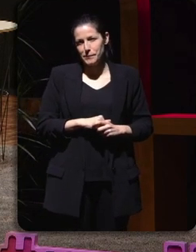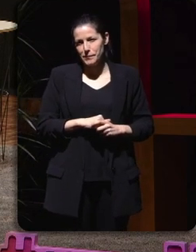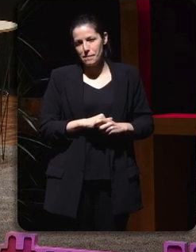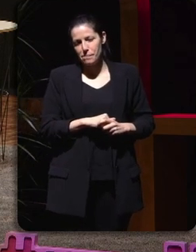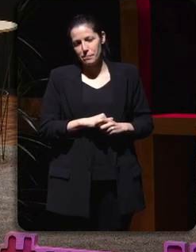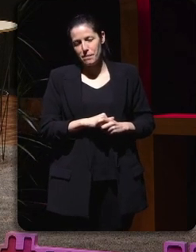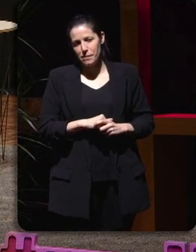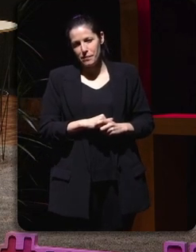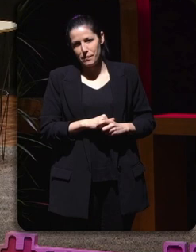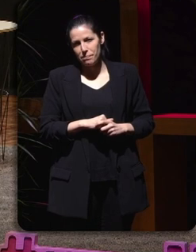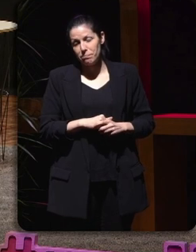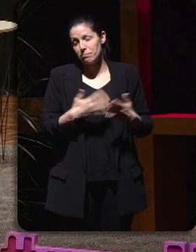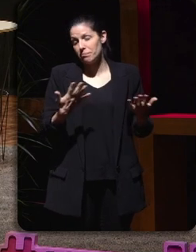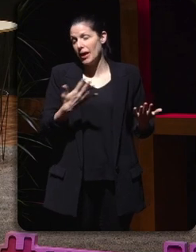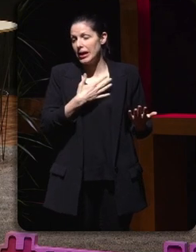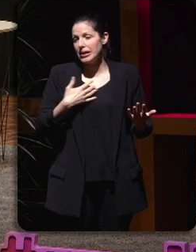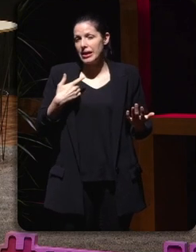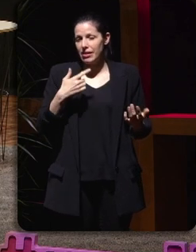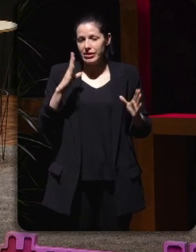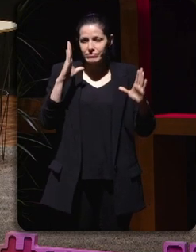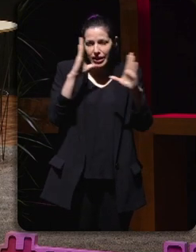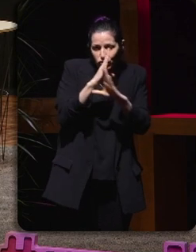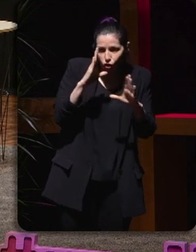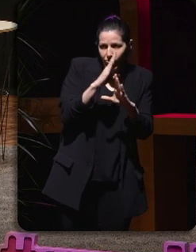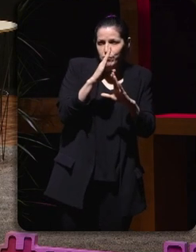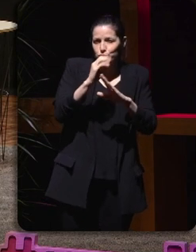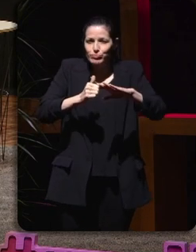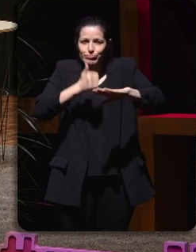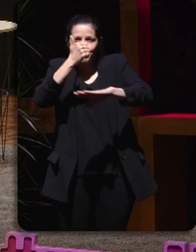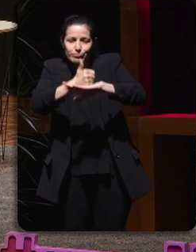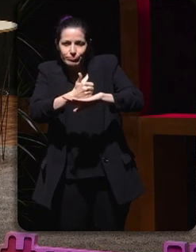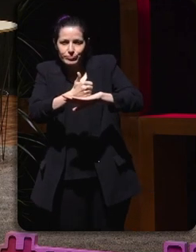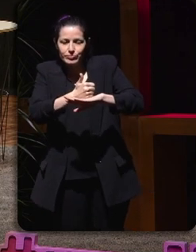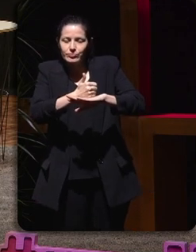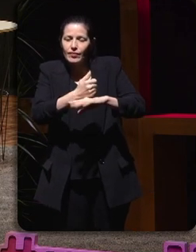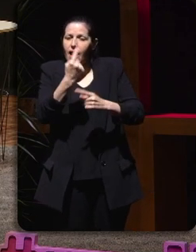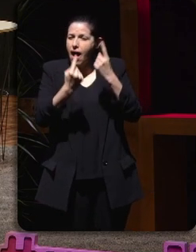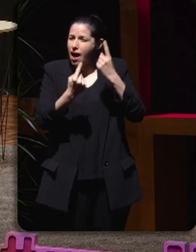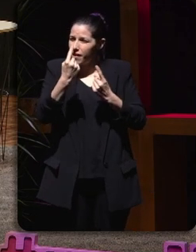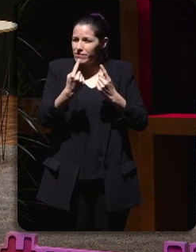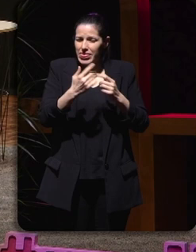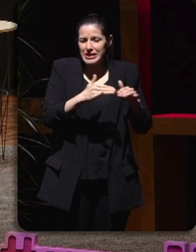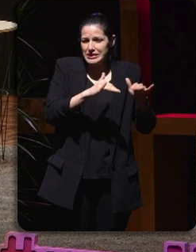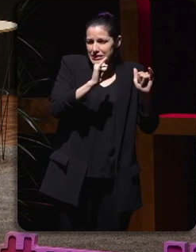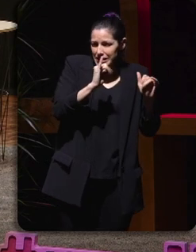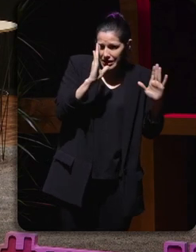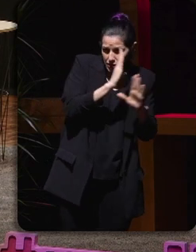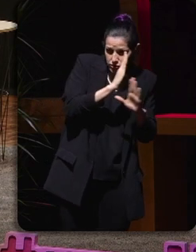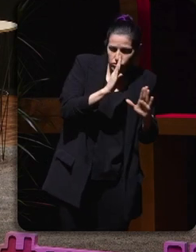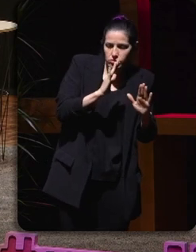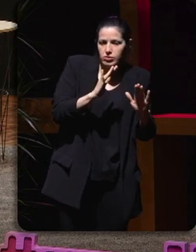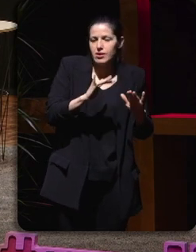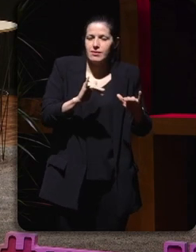Así que invisibilizamos jerarquizamos pero en otras ocasiones no hacemos ninguna de esas dos cosas pero